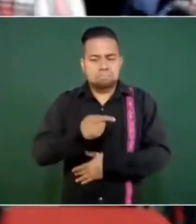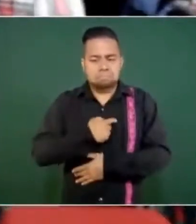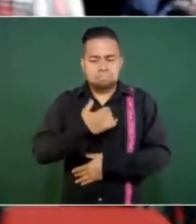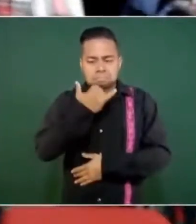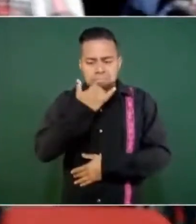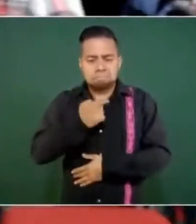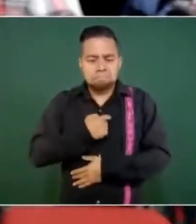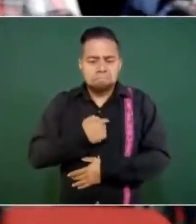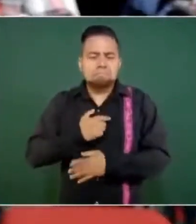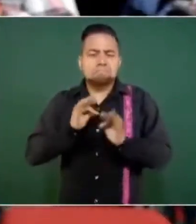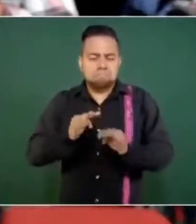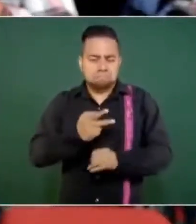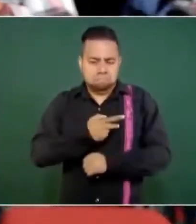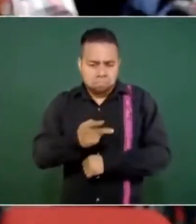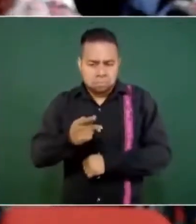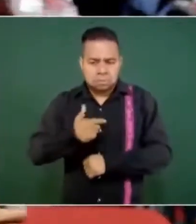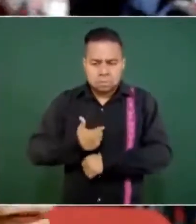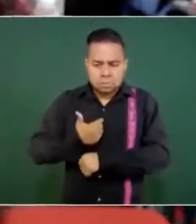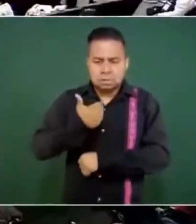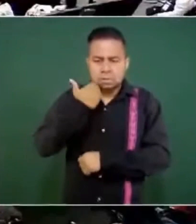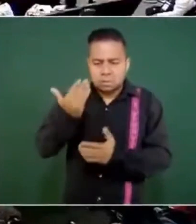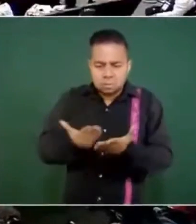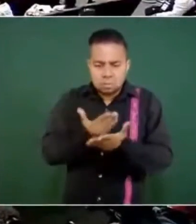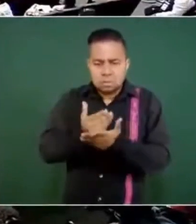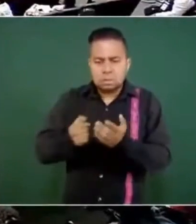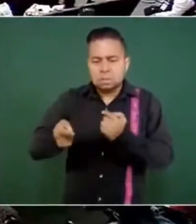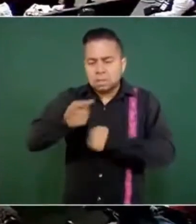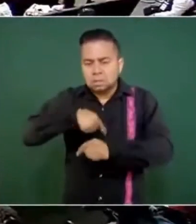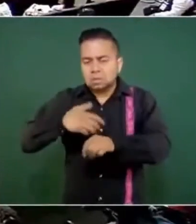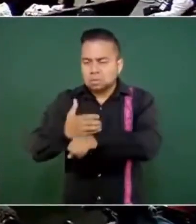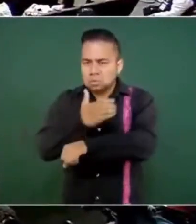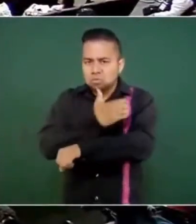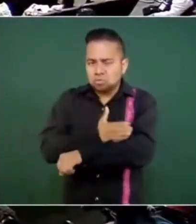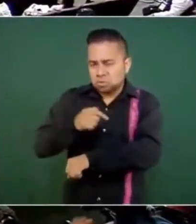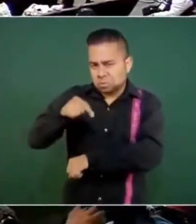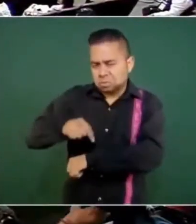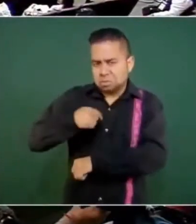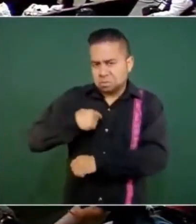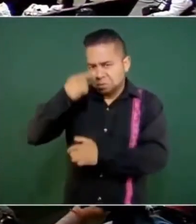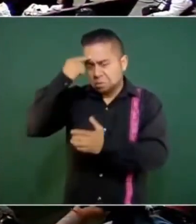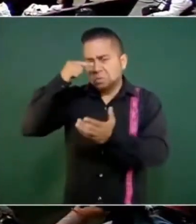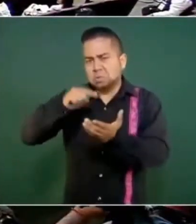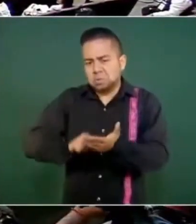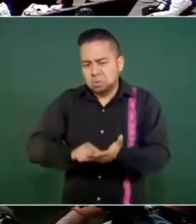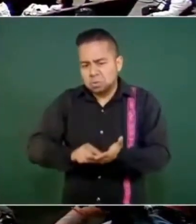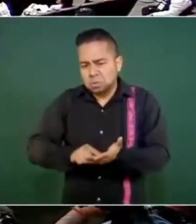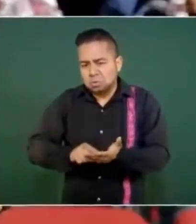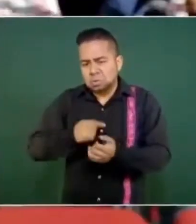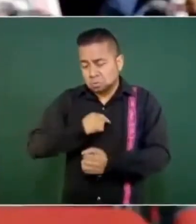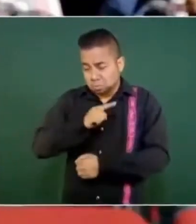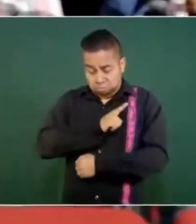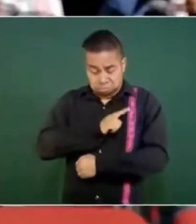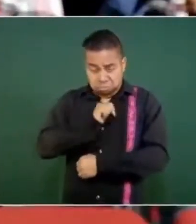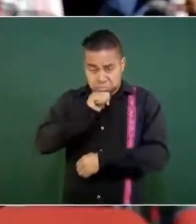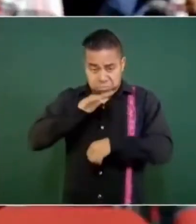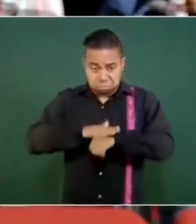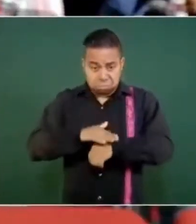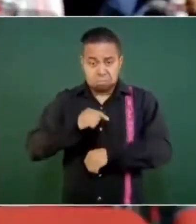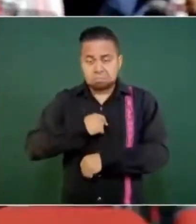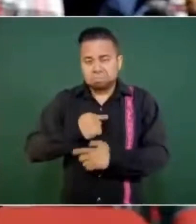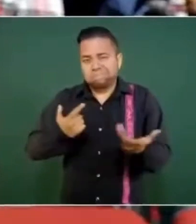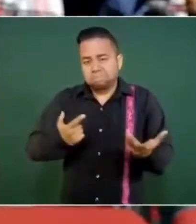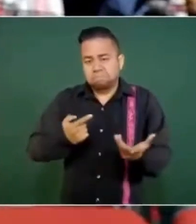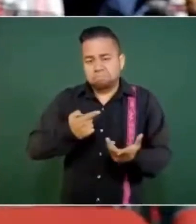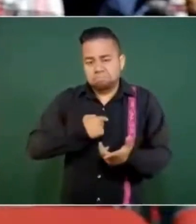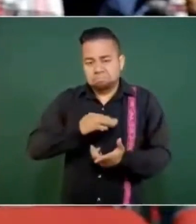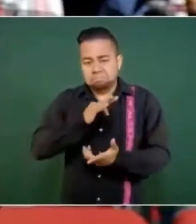sí le quisiera pedir, a nombre de todos los compañeros, porque no creo que sea solamente yo, poder pasar